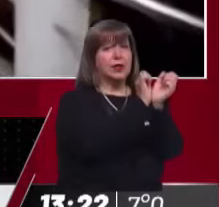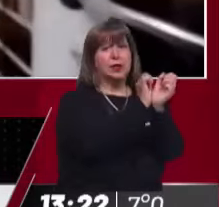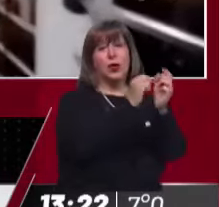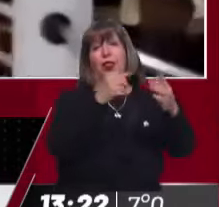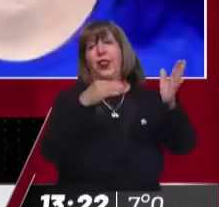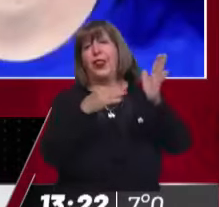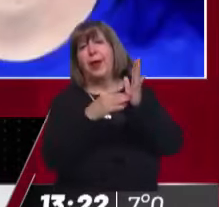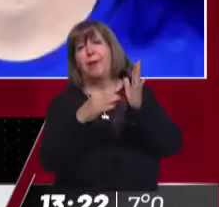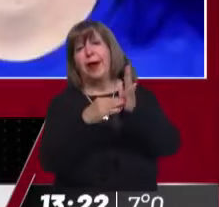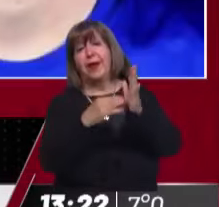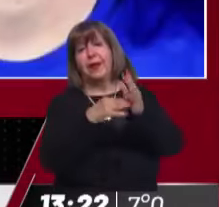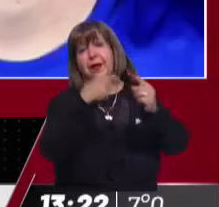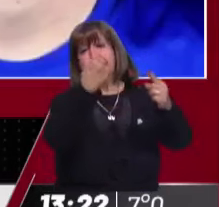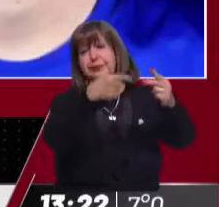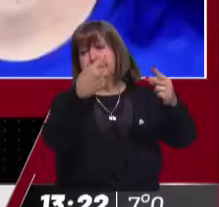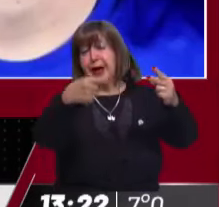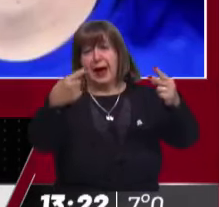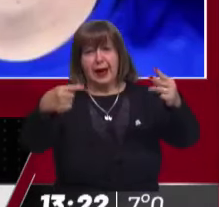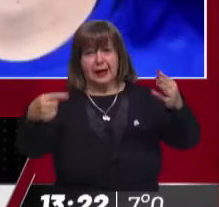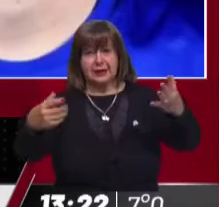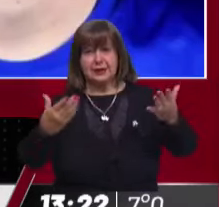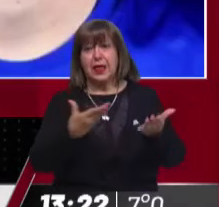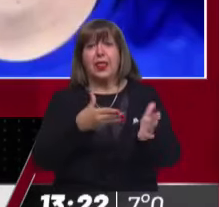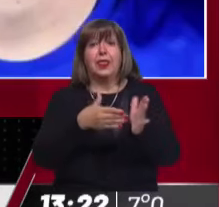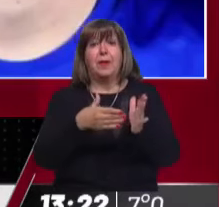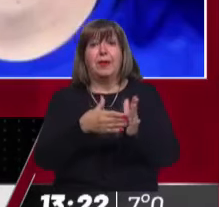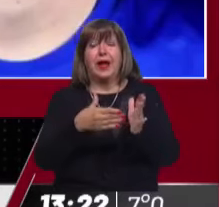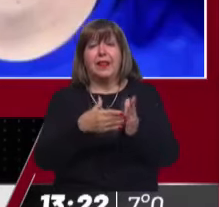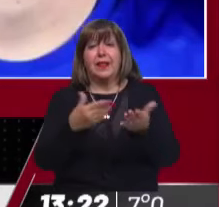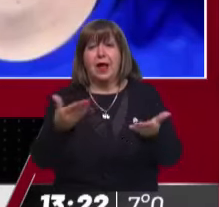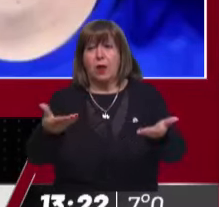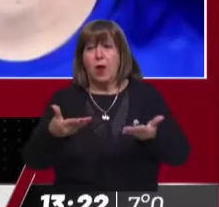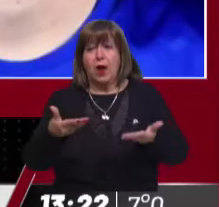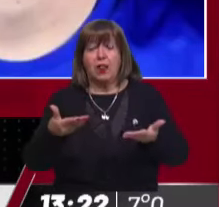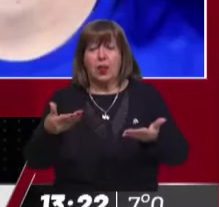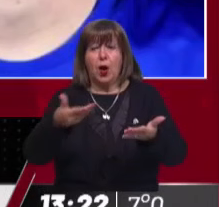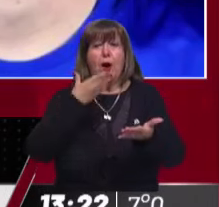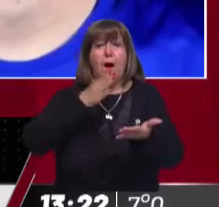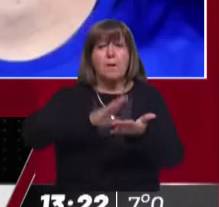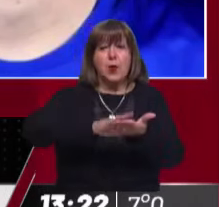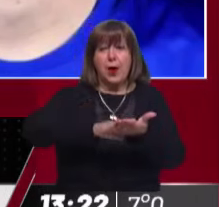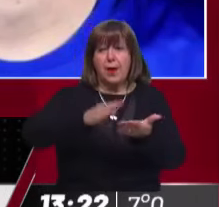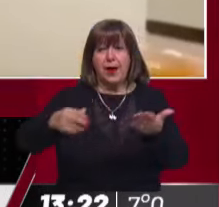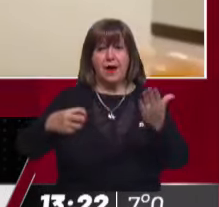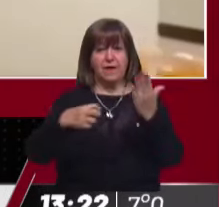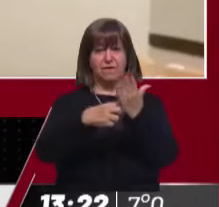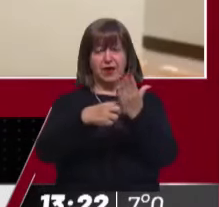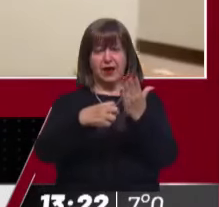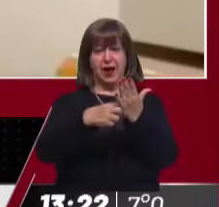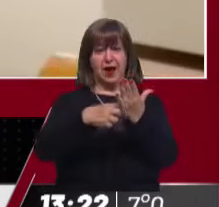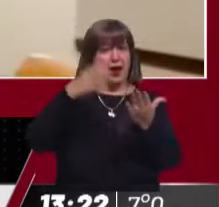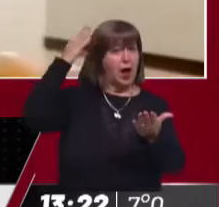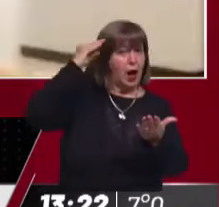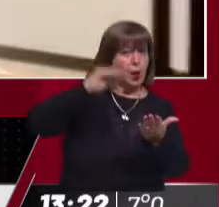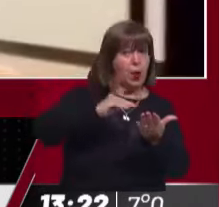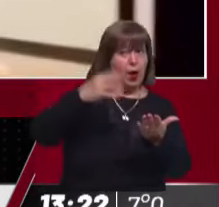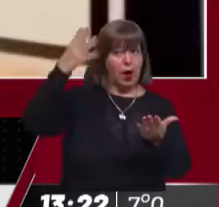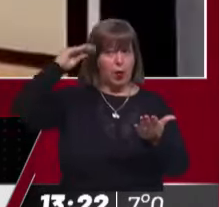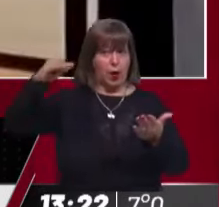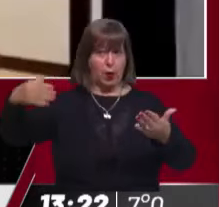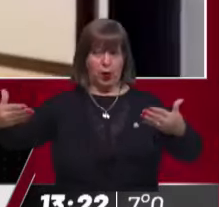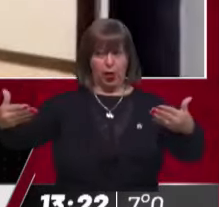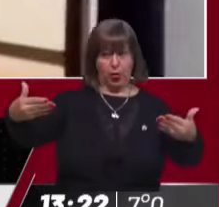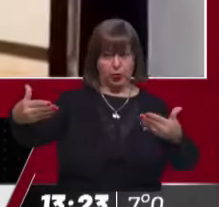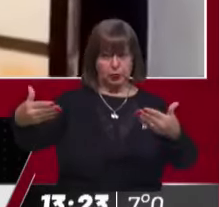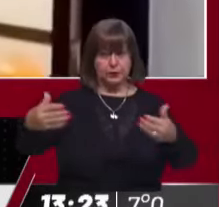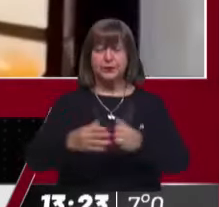las posibilidades son varias. Eso dependerá de la valoración que haga la fiscal en su momento. ¿Sabe a quién más se va a